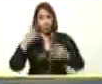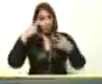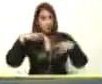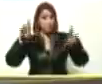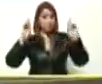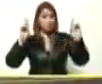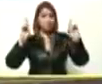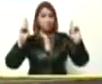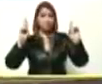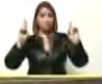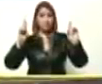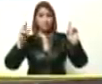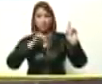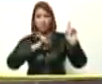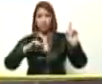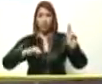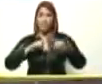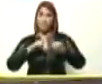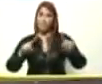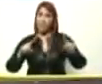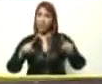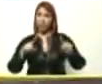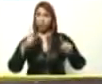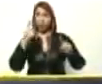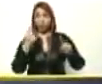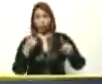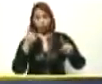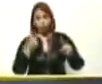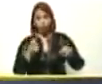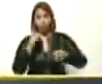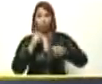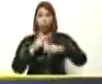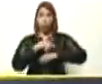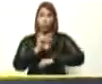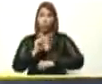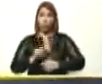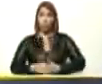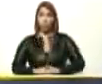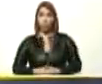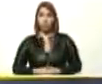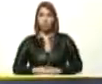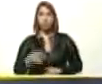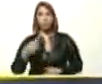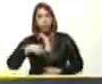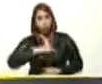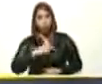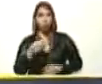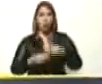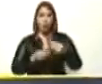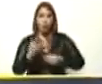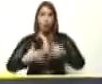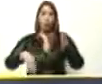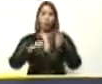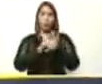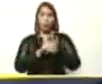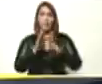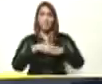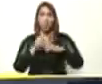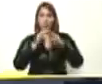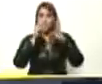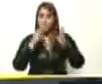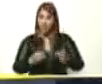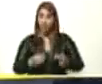aspiración personal. Pero si hiciera falta en algún momento lo aplicaríamos porque es un método